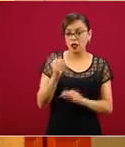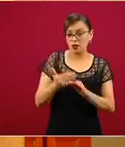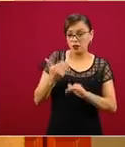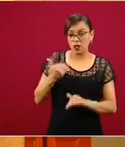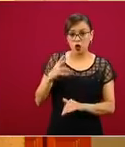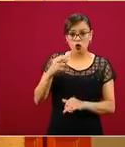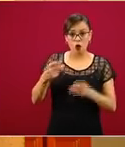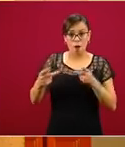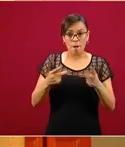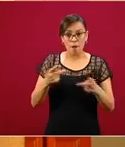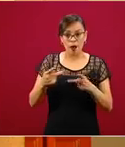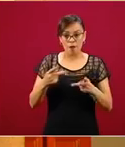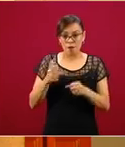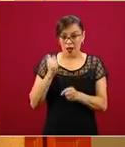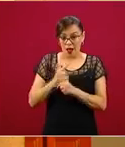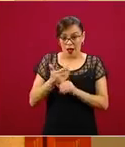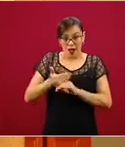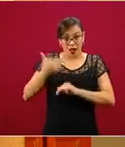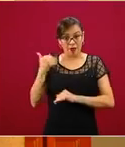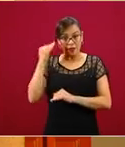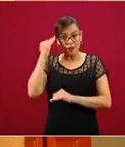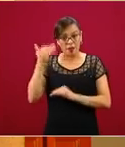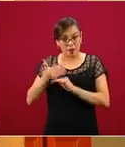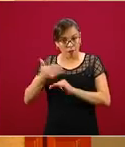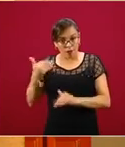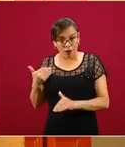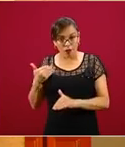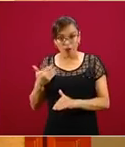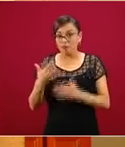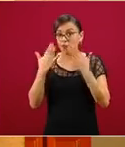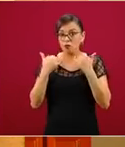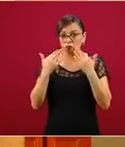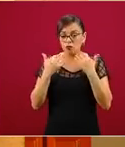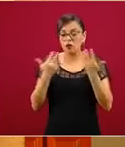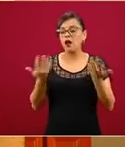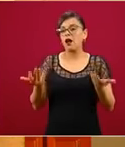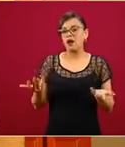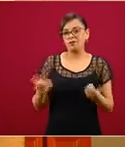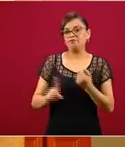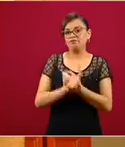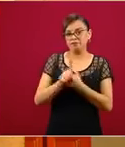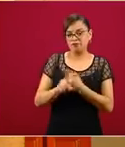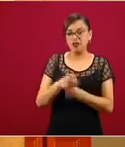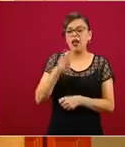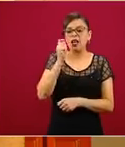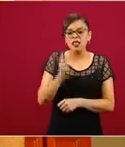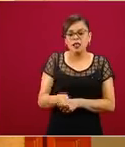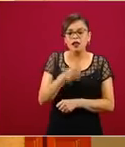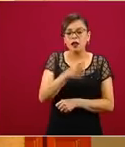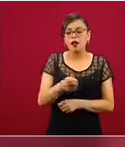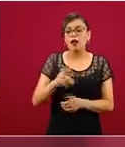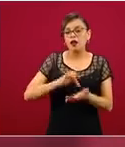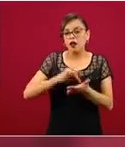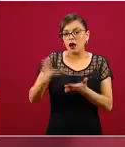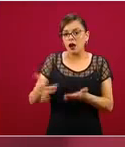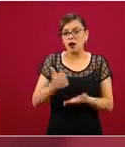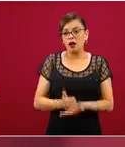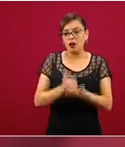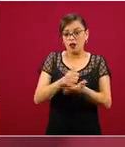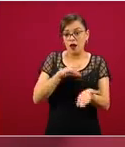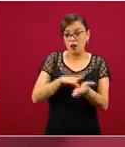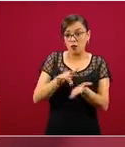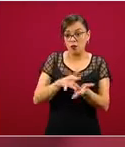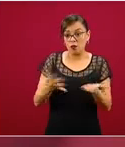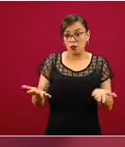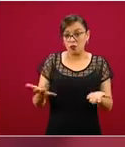el éxito? Del pueblo de México, de cada una de las personas que en conjunto suman los más